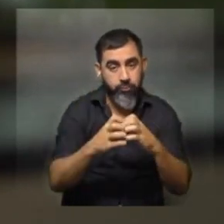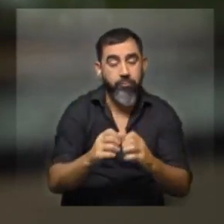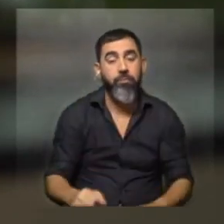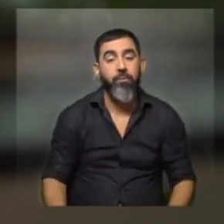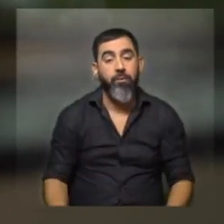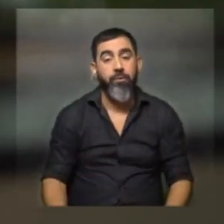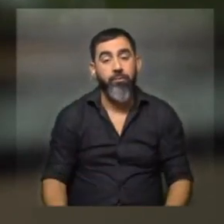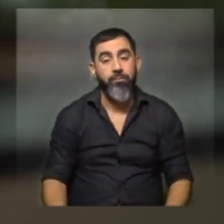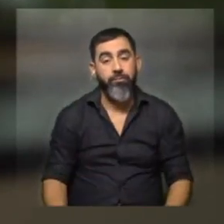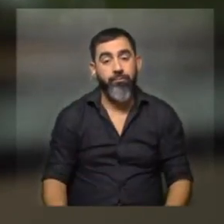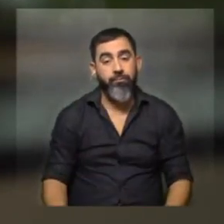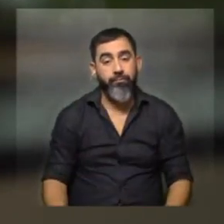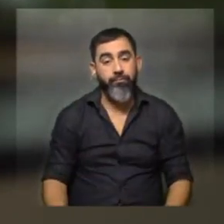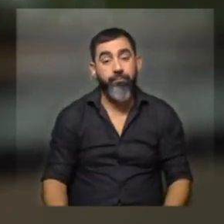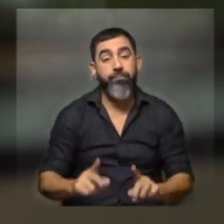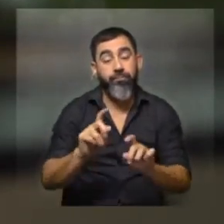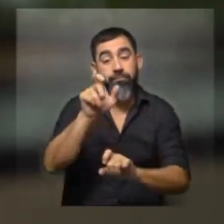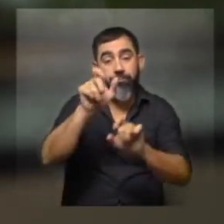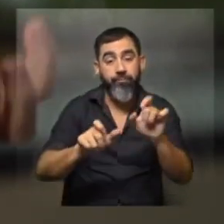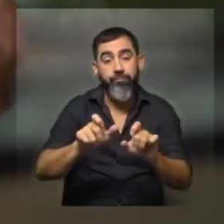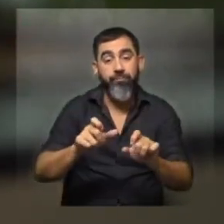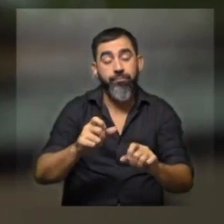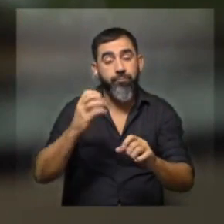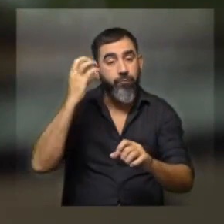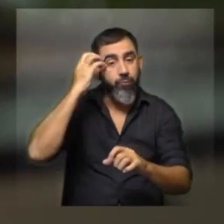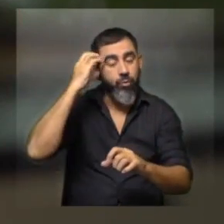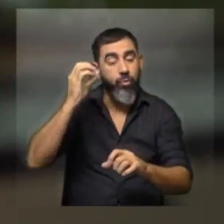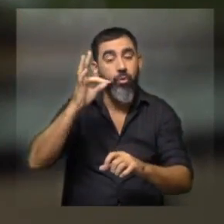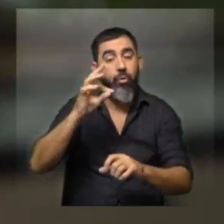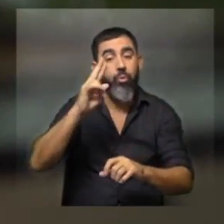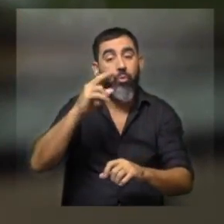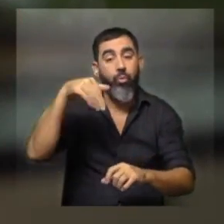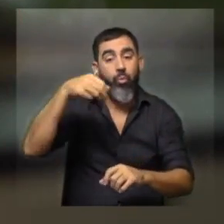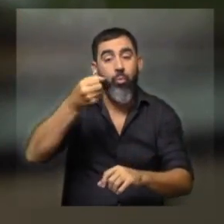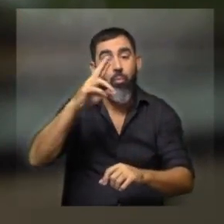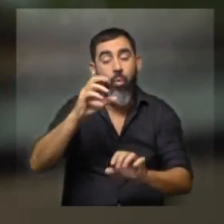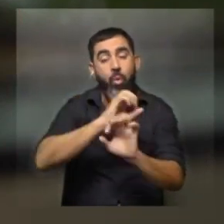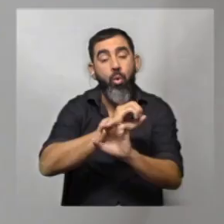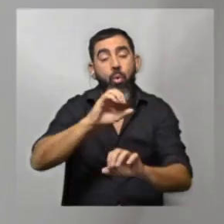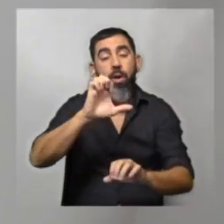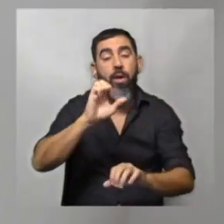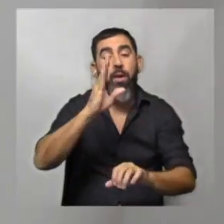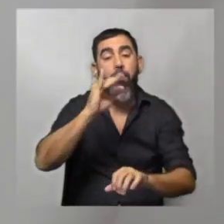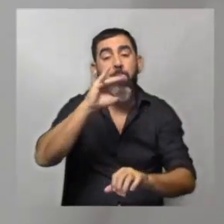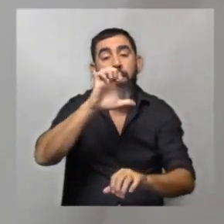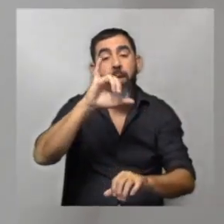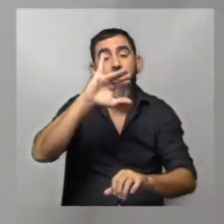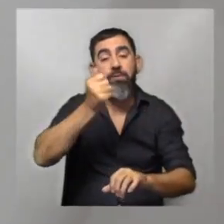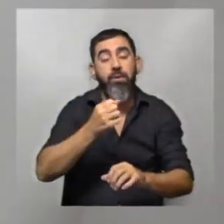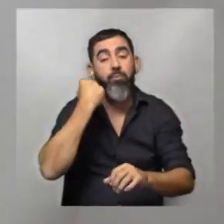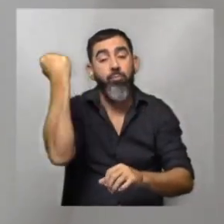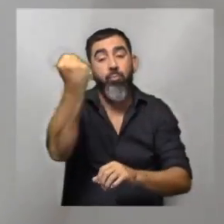todo para aquellos pacientes con tumores o con epilepsia. Eso es muy importante para